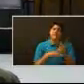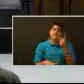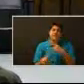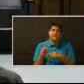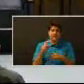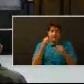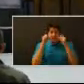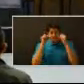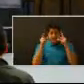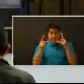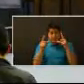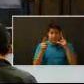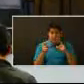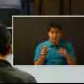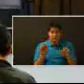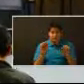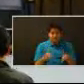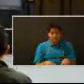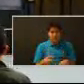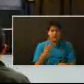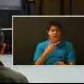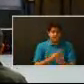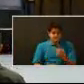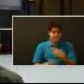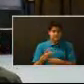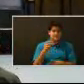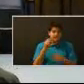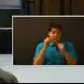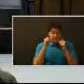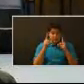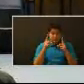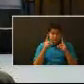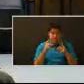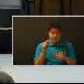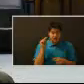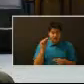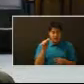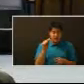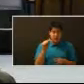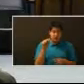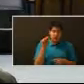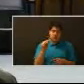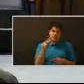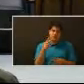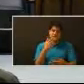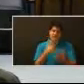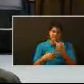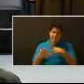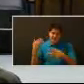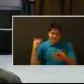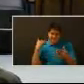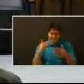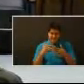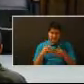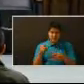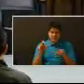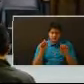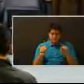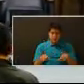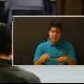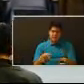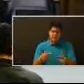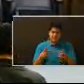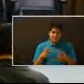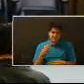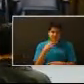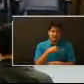han despertado y que pueden venir a despertarlo. Que usted se acerque y pueda recibir la ministración,